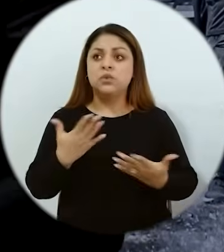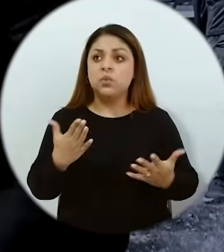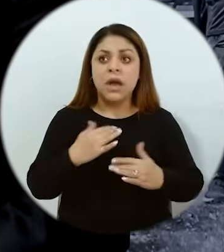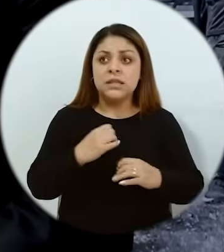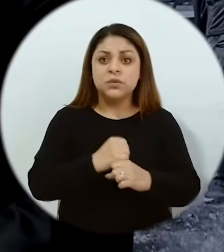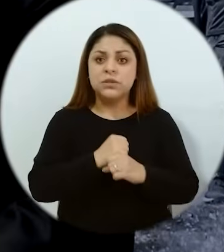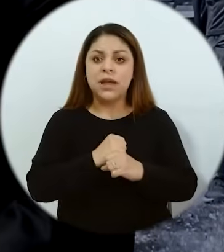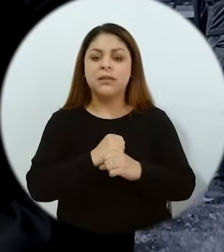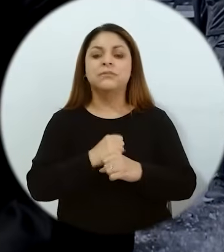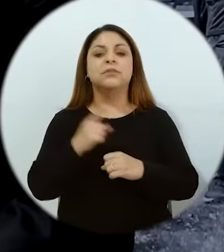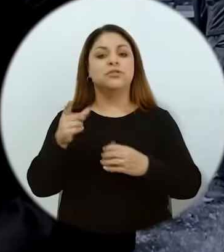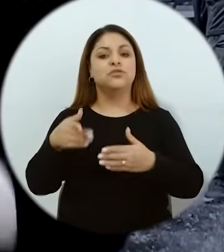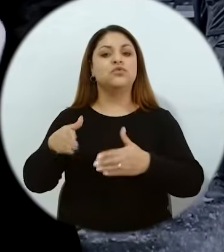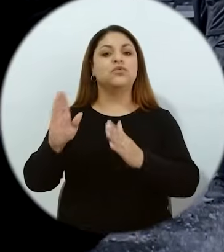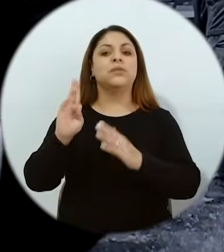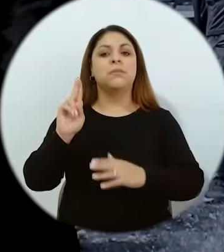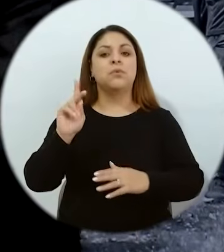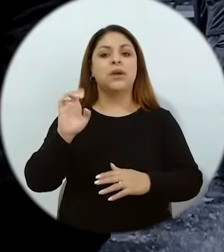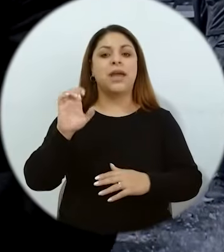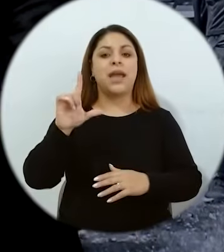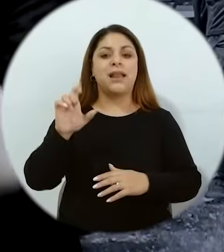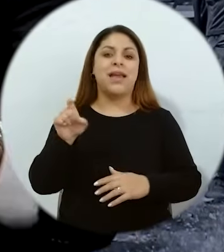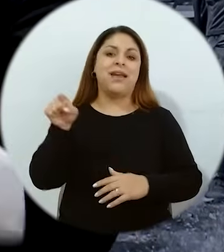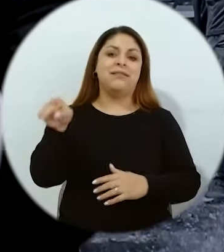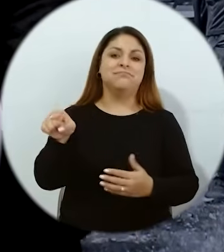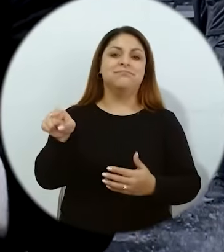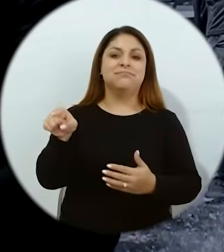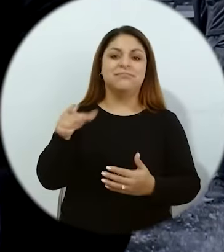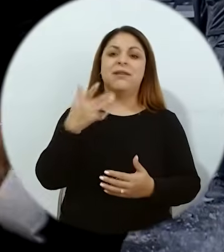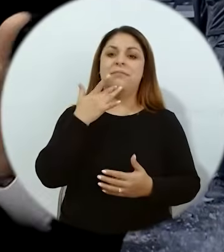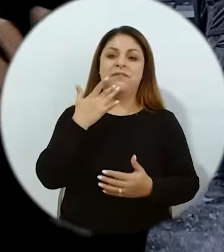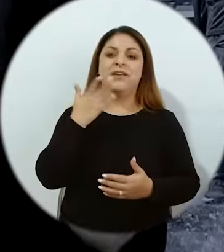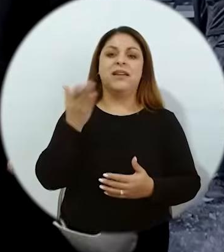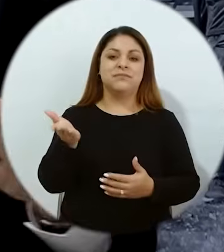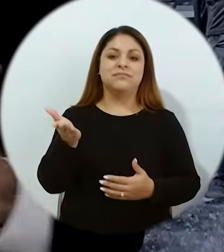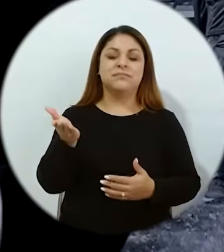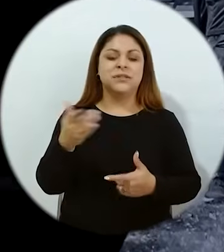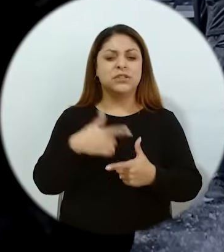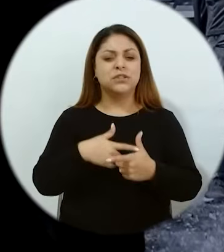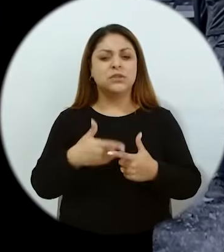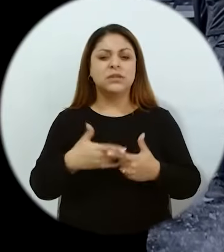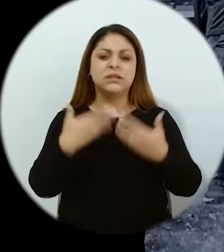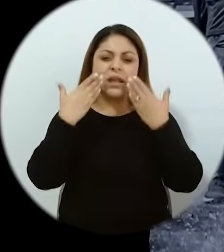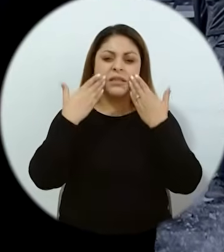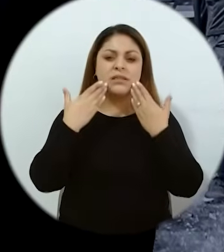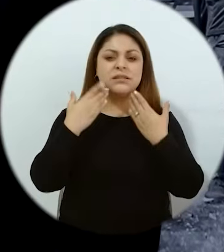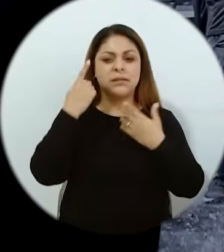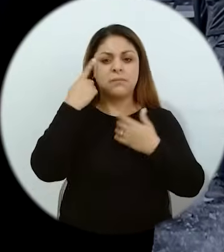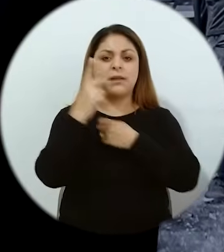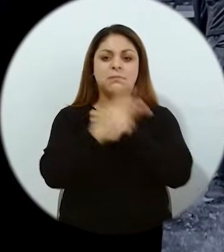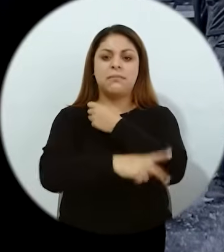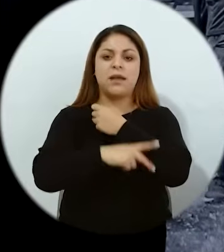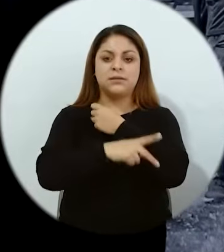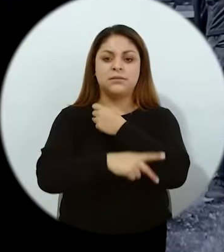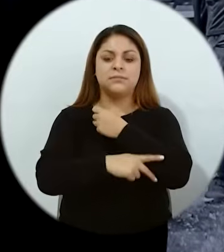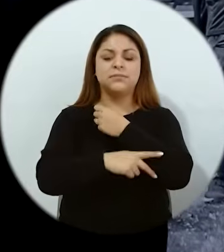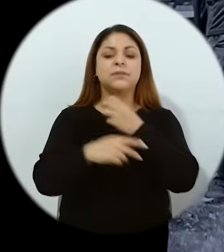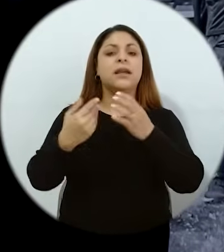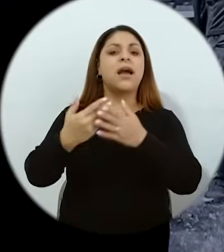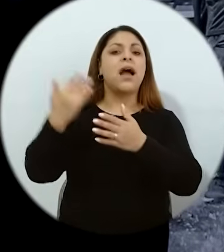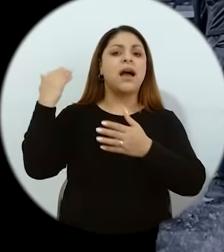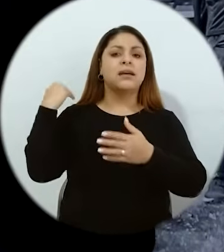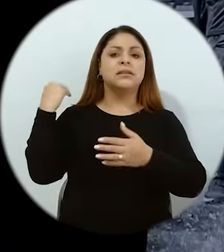gran inseguridad, la ruta Bukele está señalada. Entonces, qué triste para el